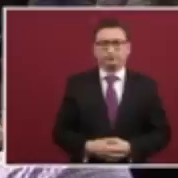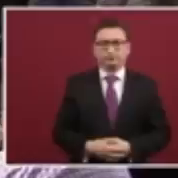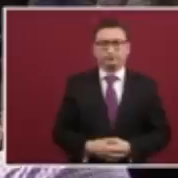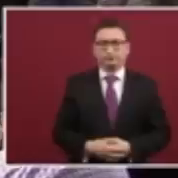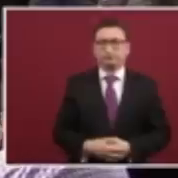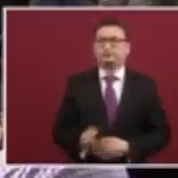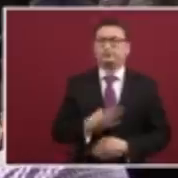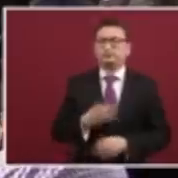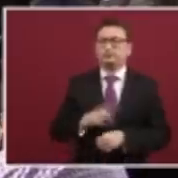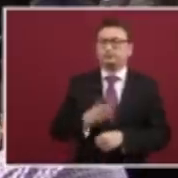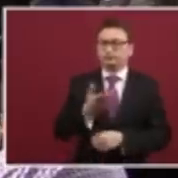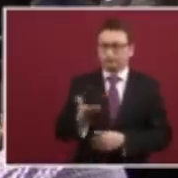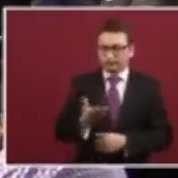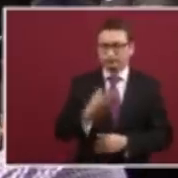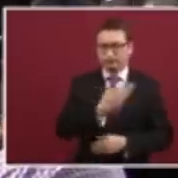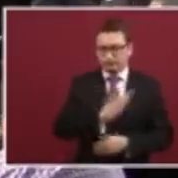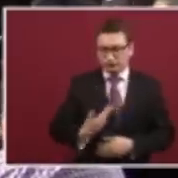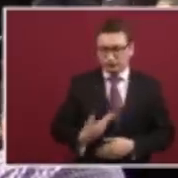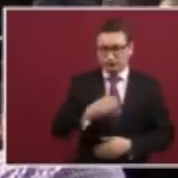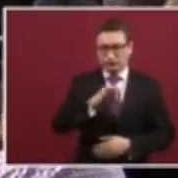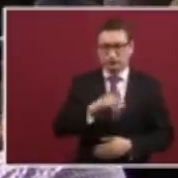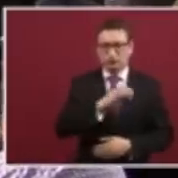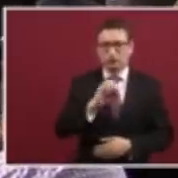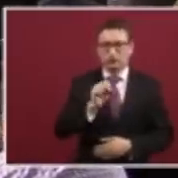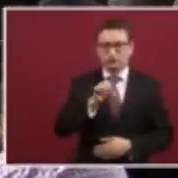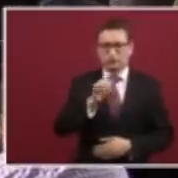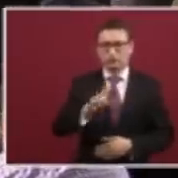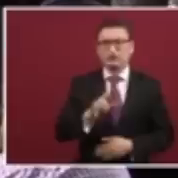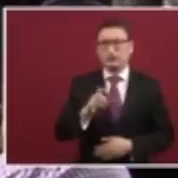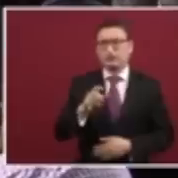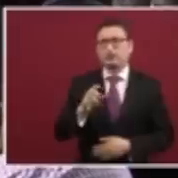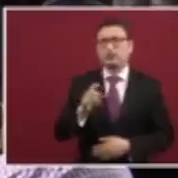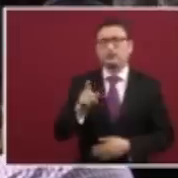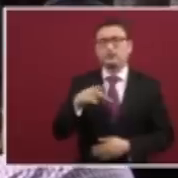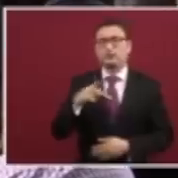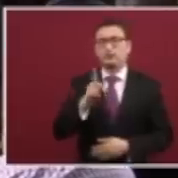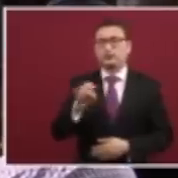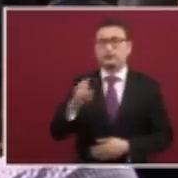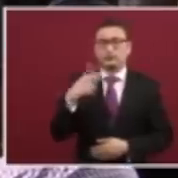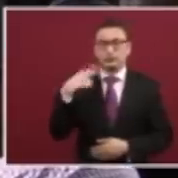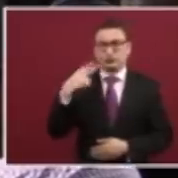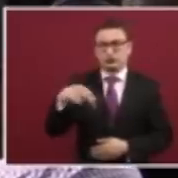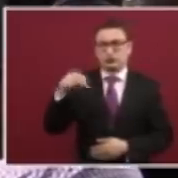Buenos días, presidente. José Sobrevilla, de Noreste, de Veracruz.